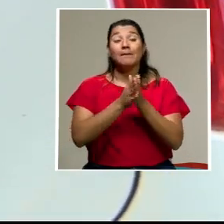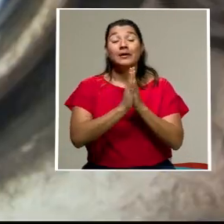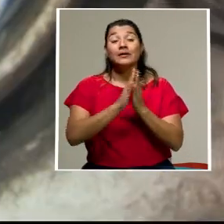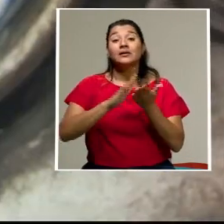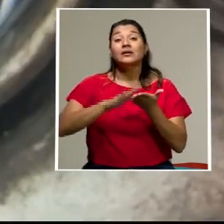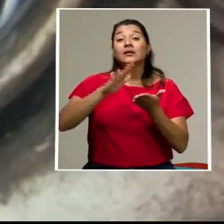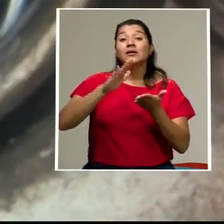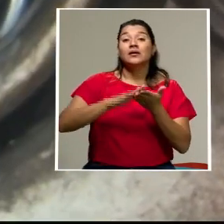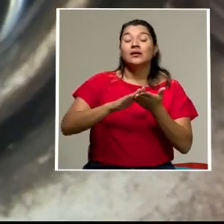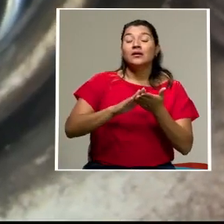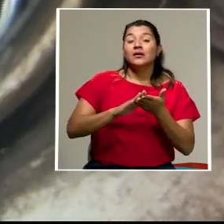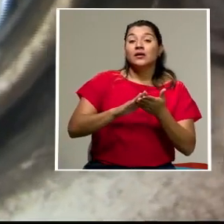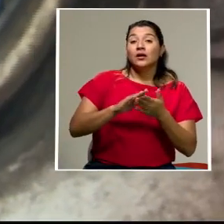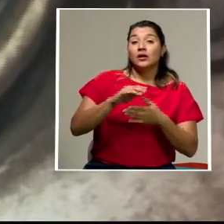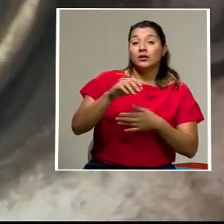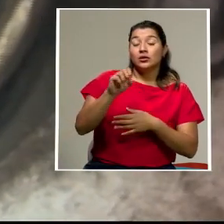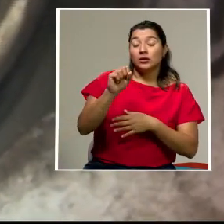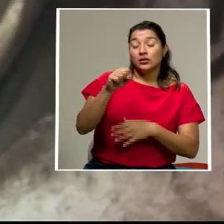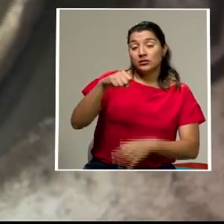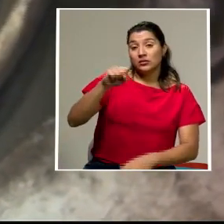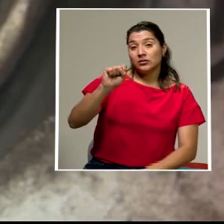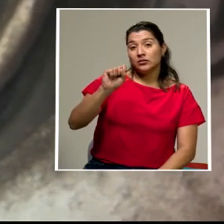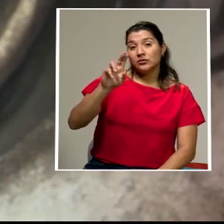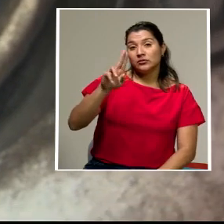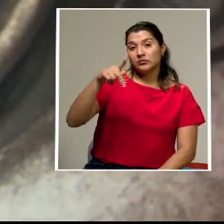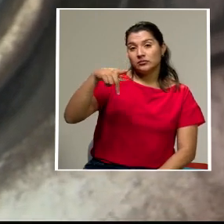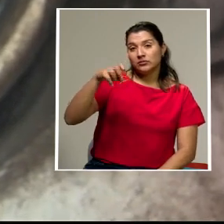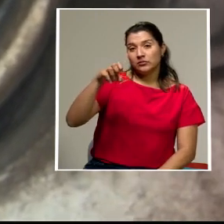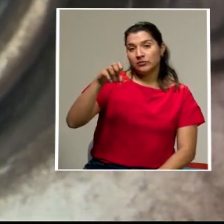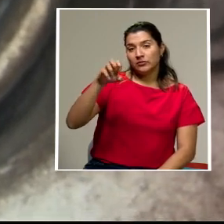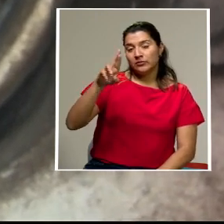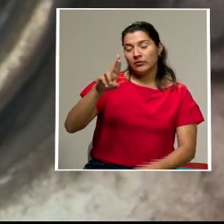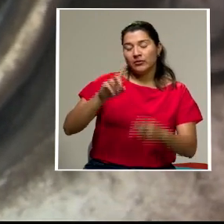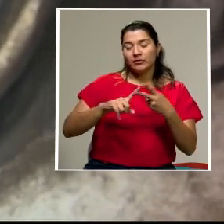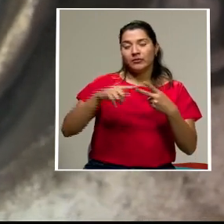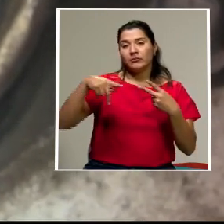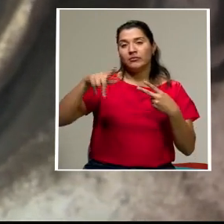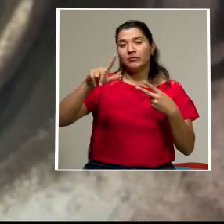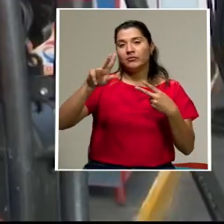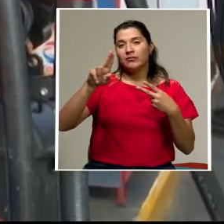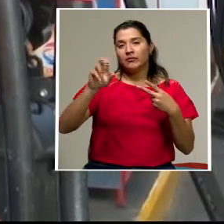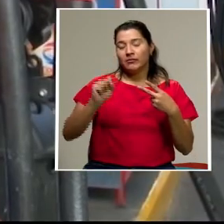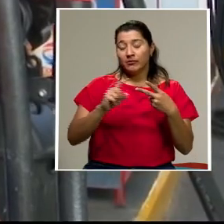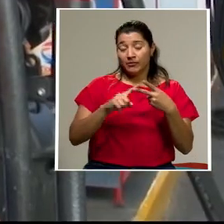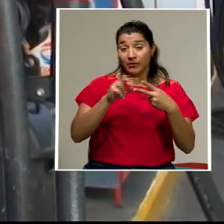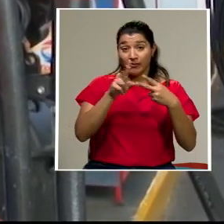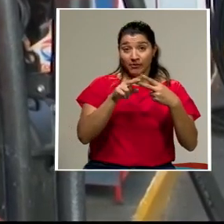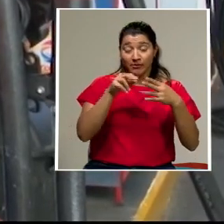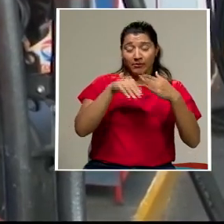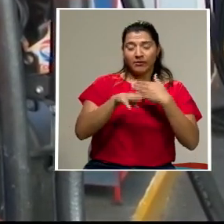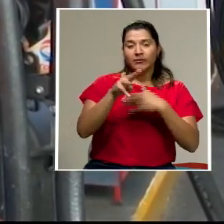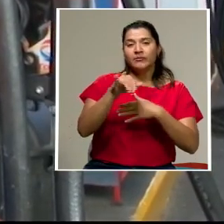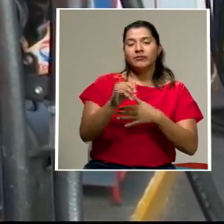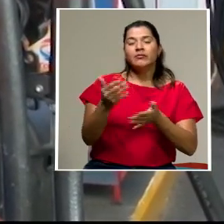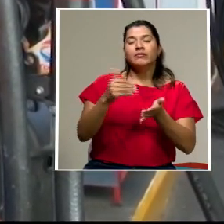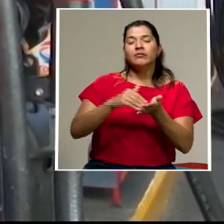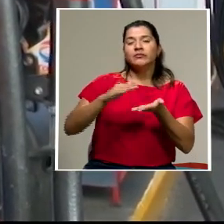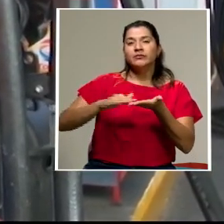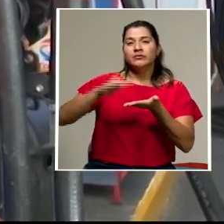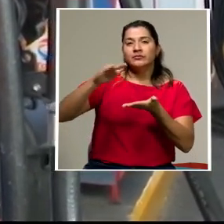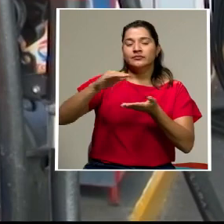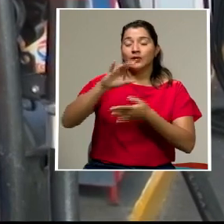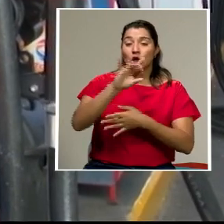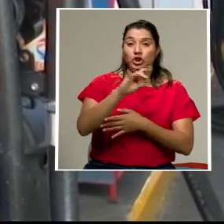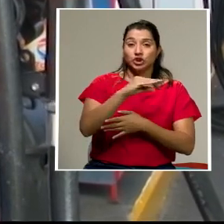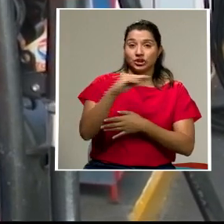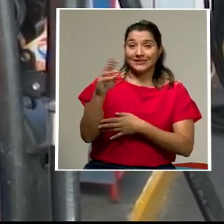precio de dos gasolinas Super y Plus 91, que para mayo volverían a subir 8 y 6 colones por litro cada una.